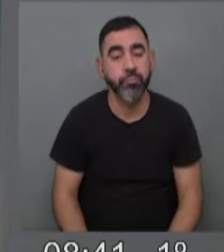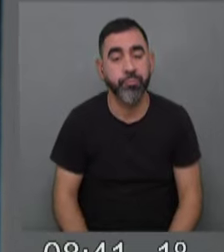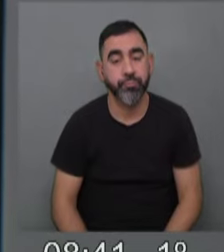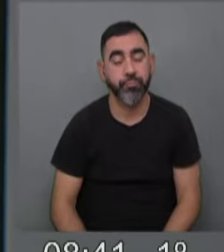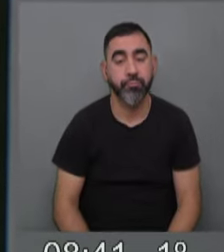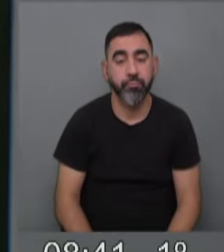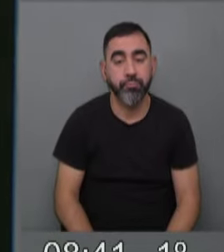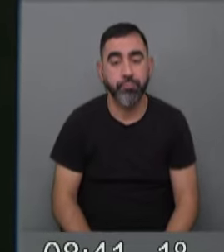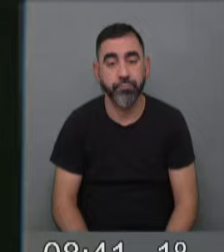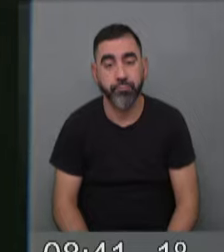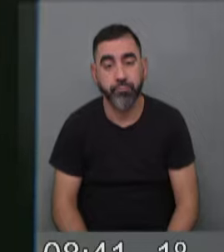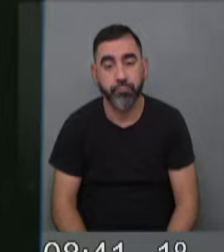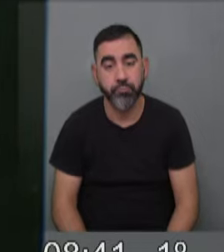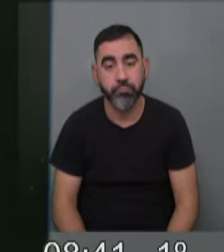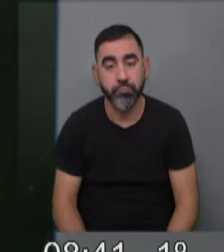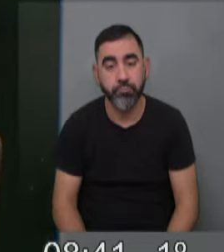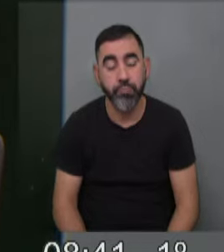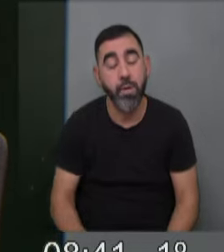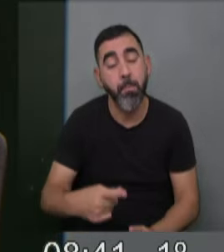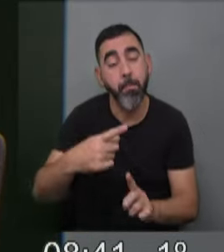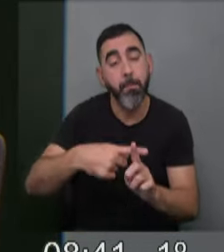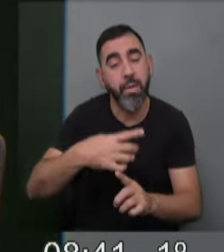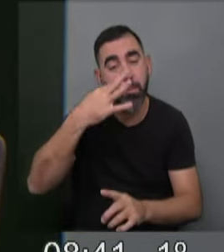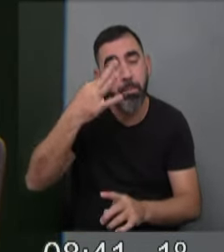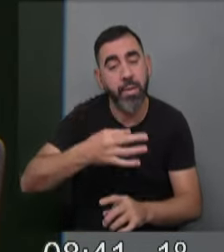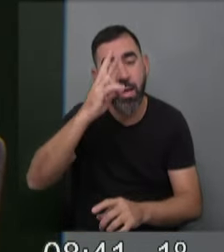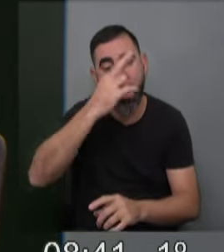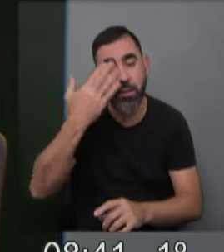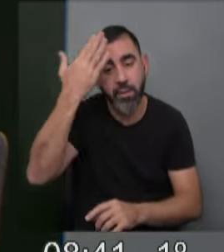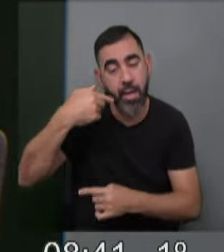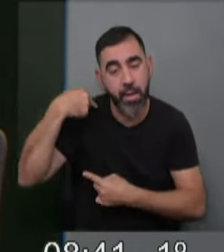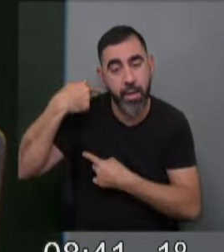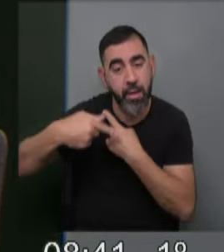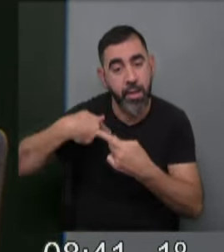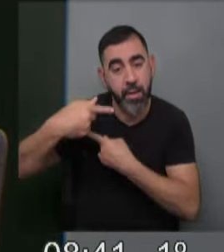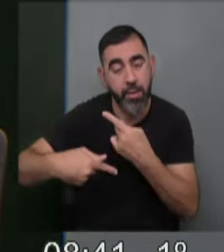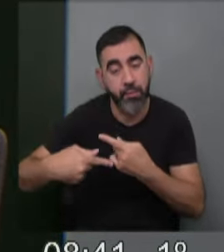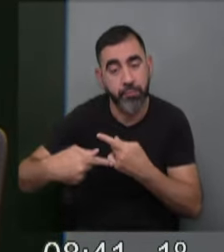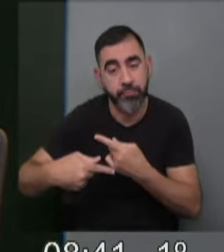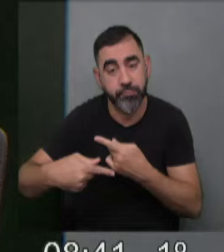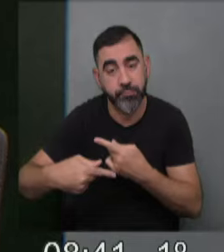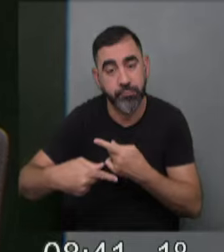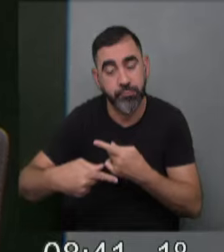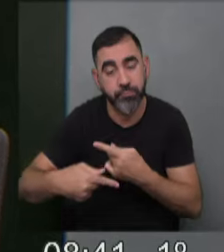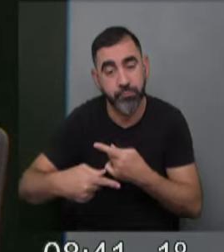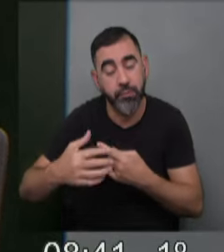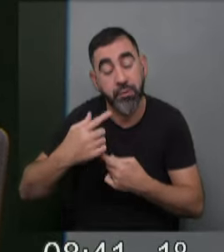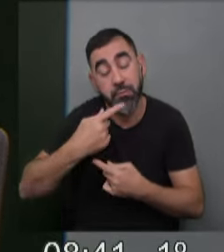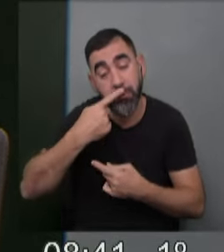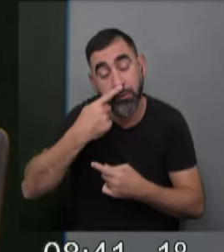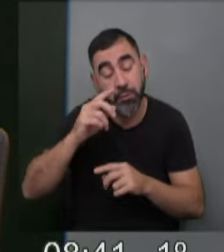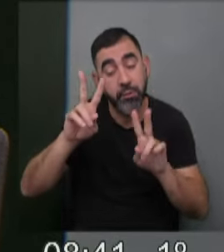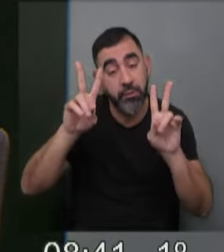igual. Bueno, estamos en un mes muy especial, el mes de la afrodescendencia, y bueno, nos parecía interesante